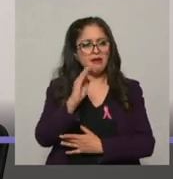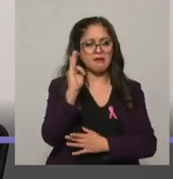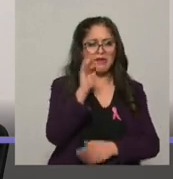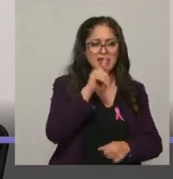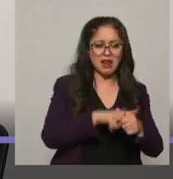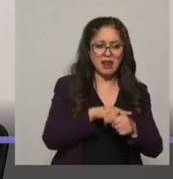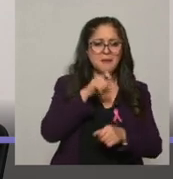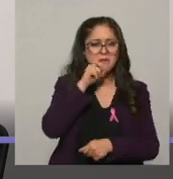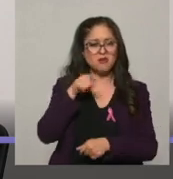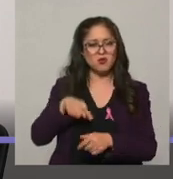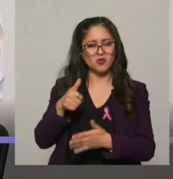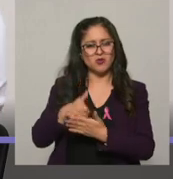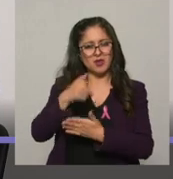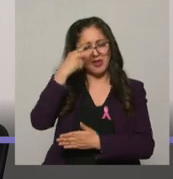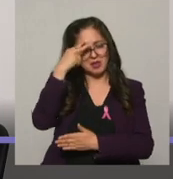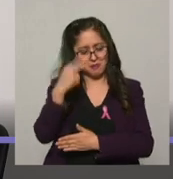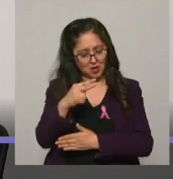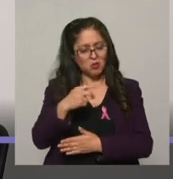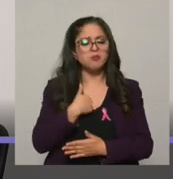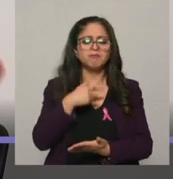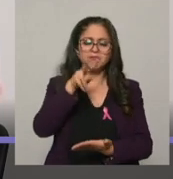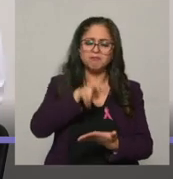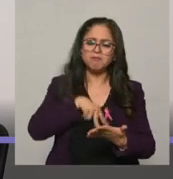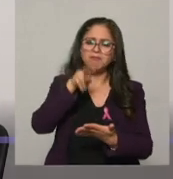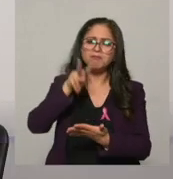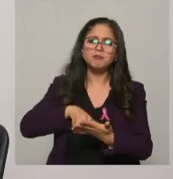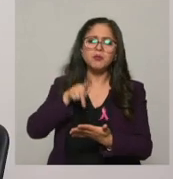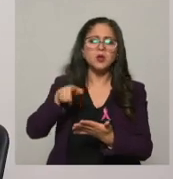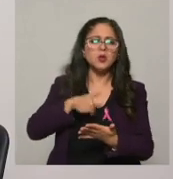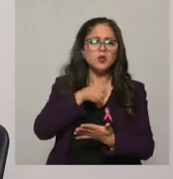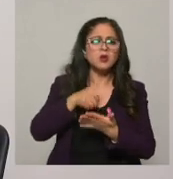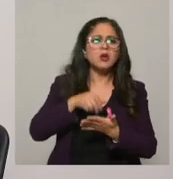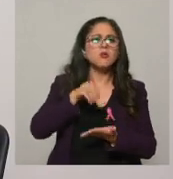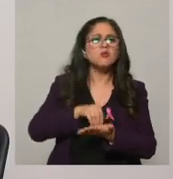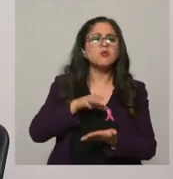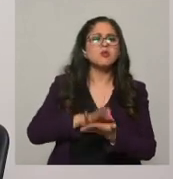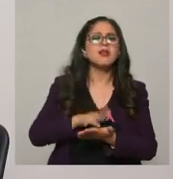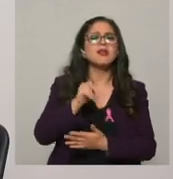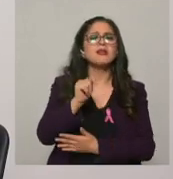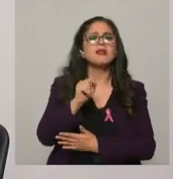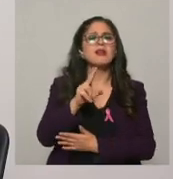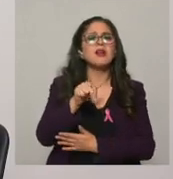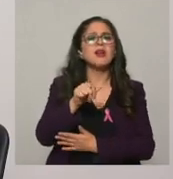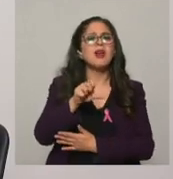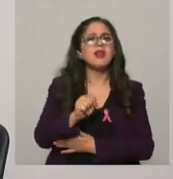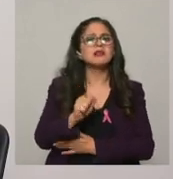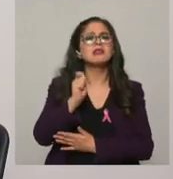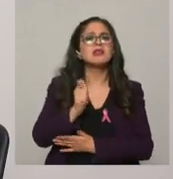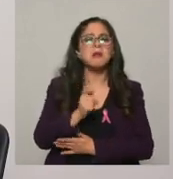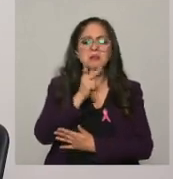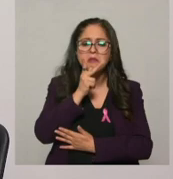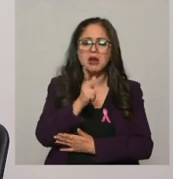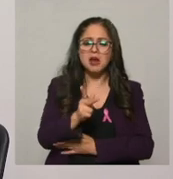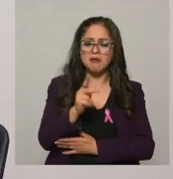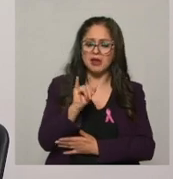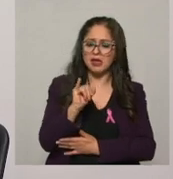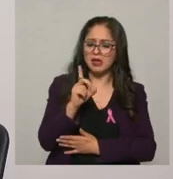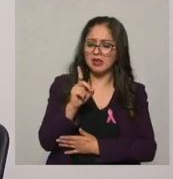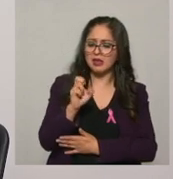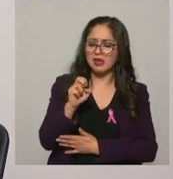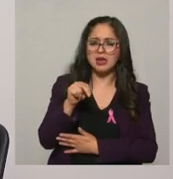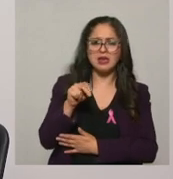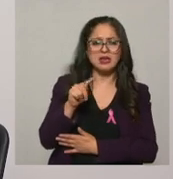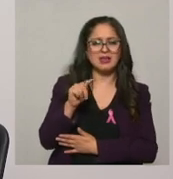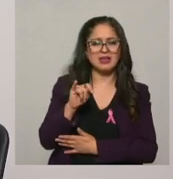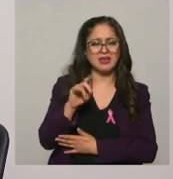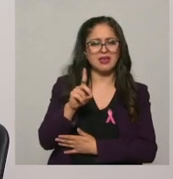Y buscando, la ley asume a la comunidad trans con el término de identidad de género. Y en búsquedas